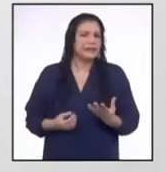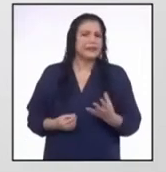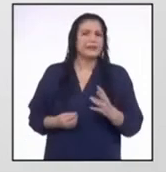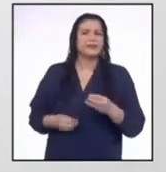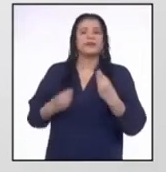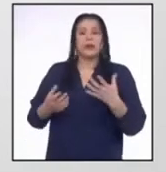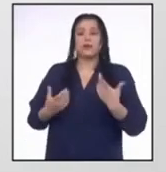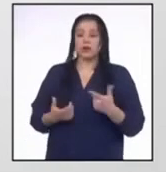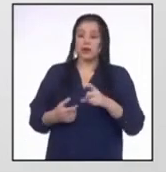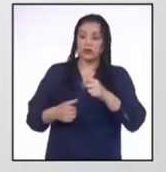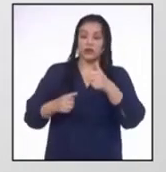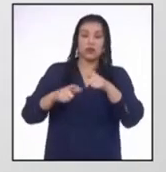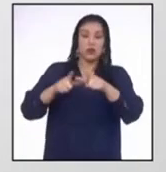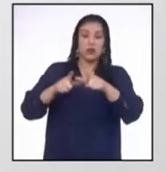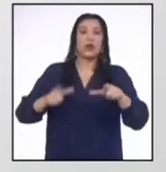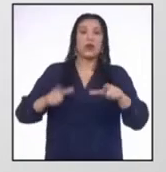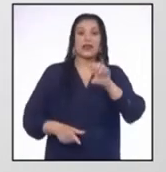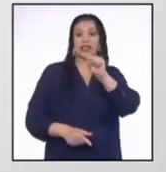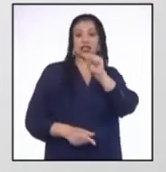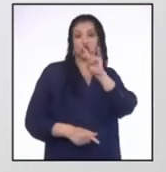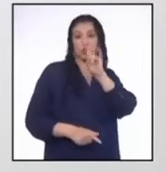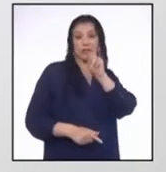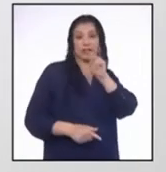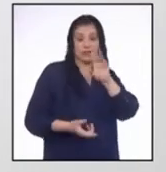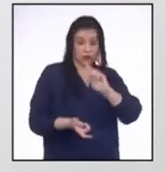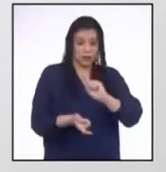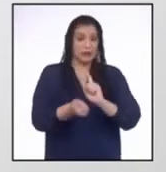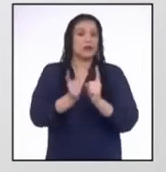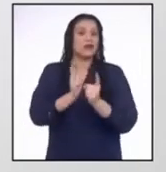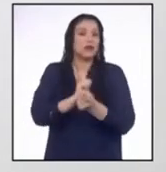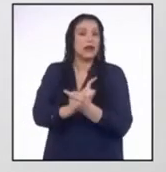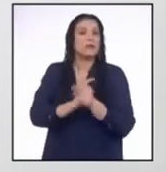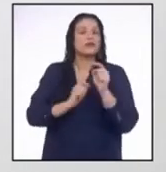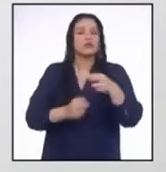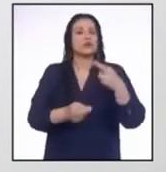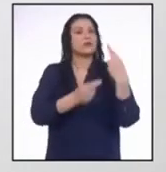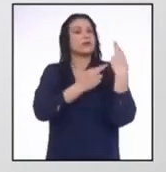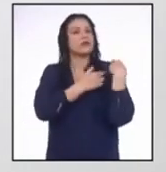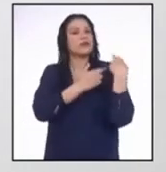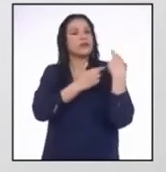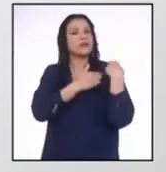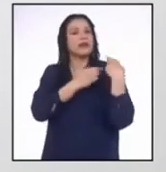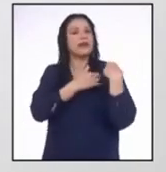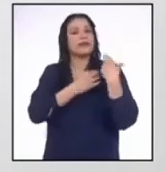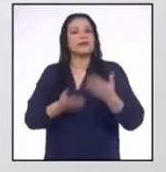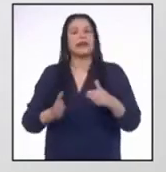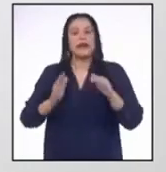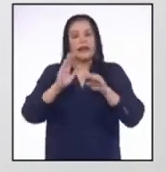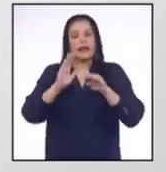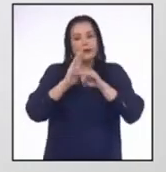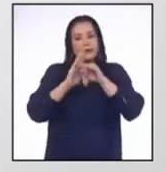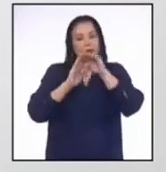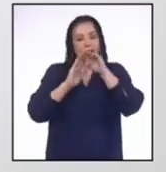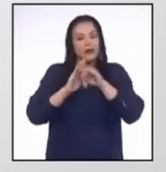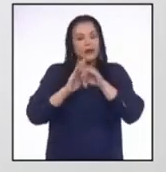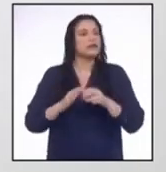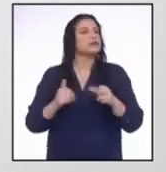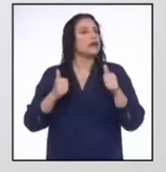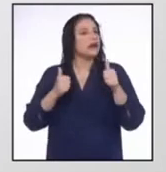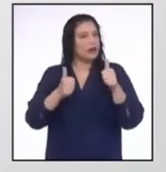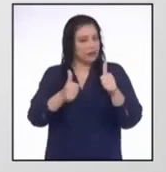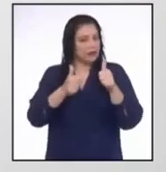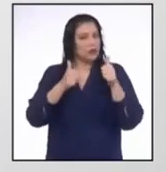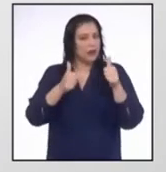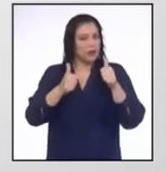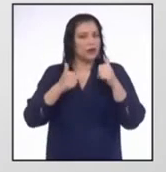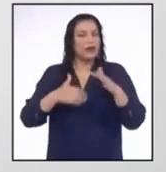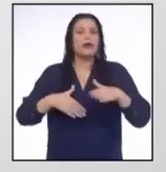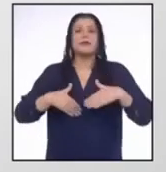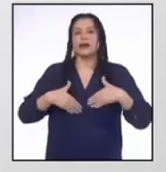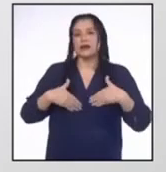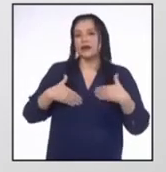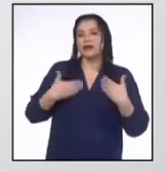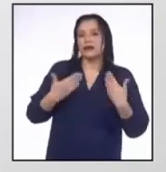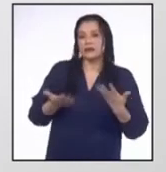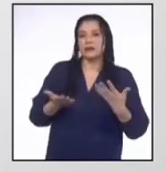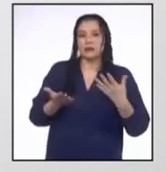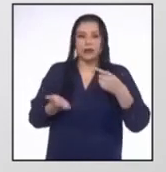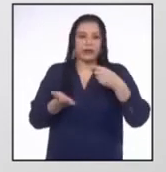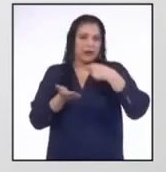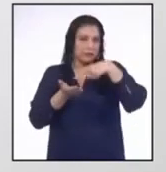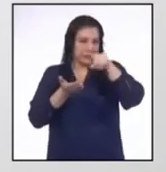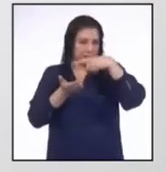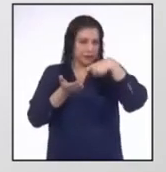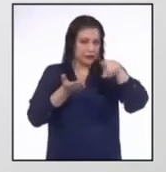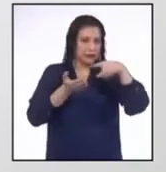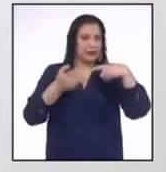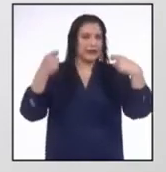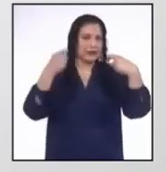la subestación transformadora tiene la función de establecer niveles de tensión adecuadas para la transmisión y